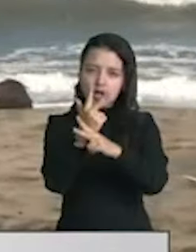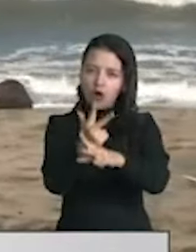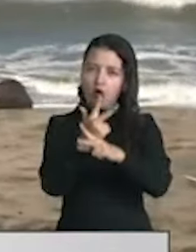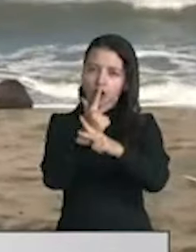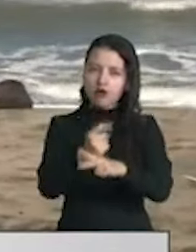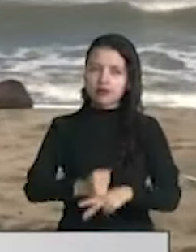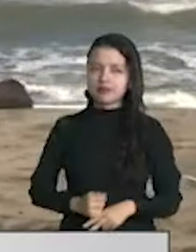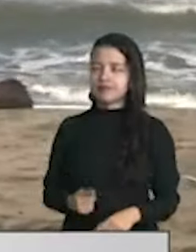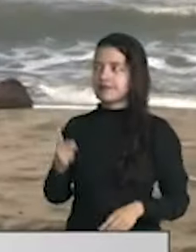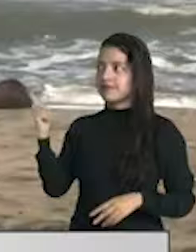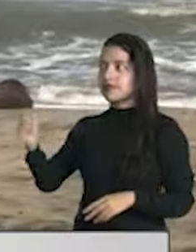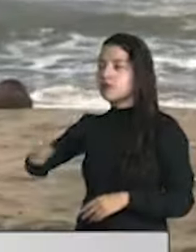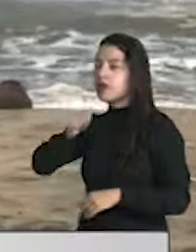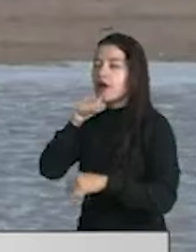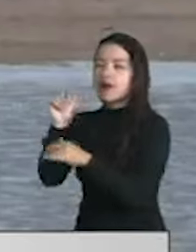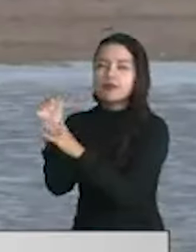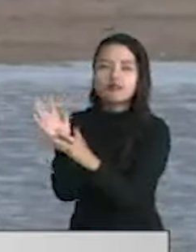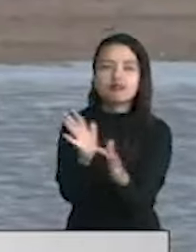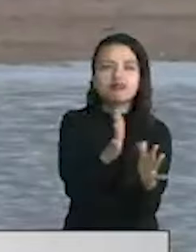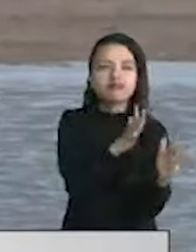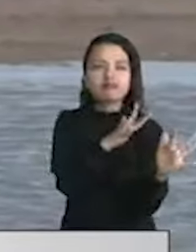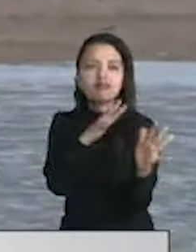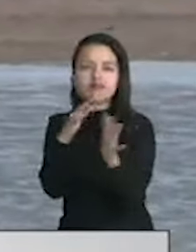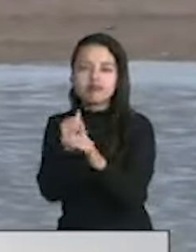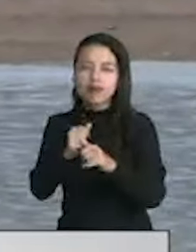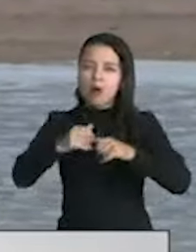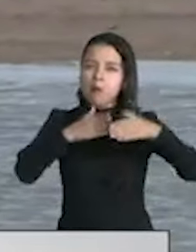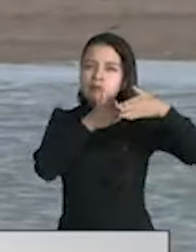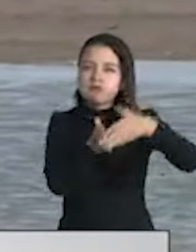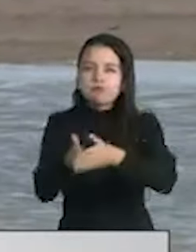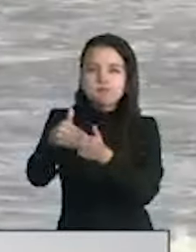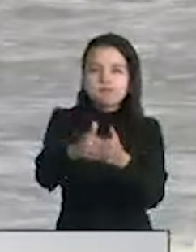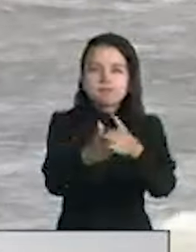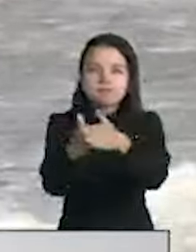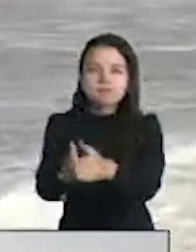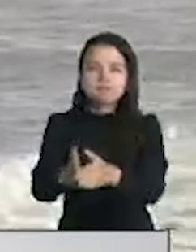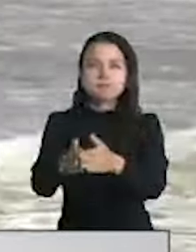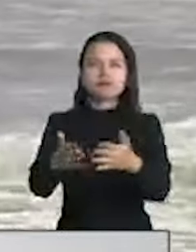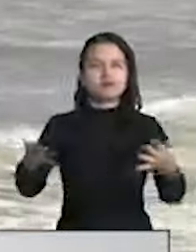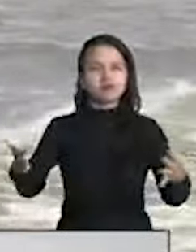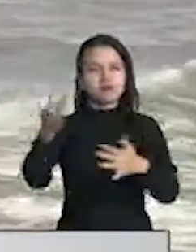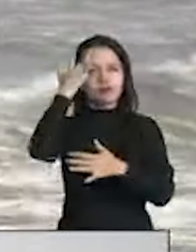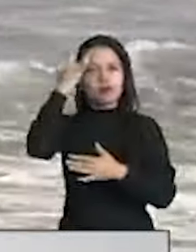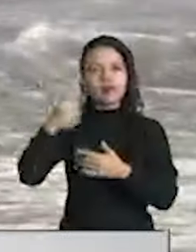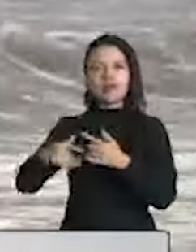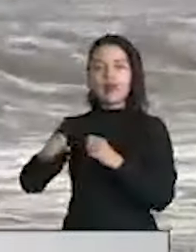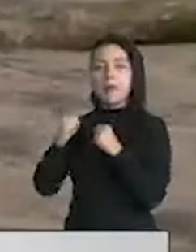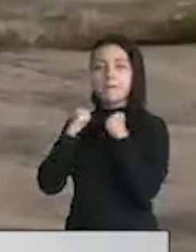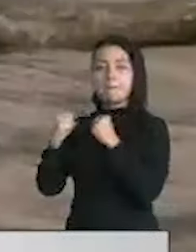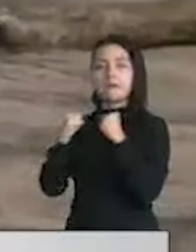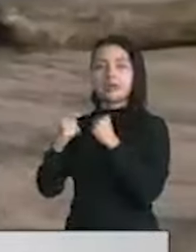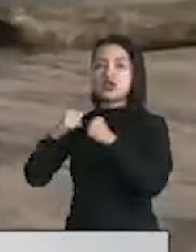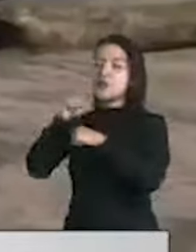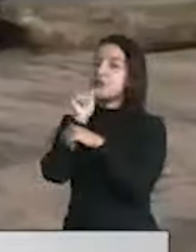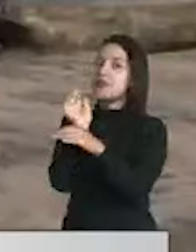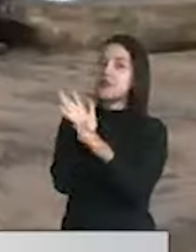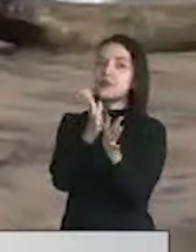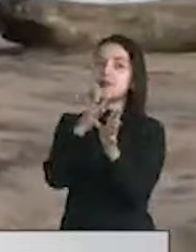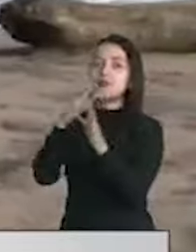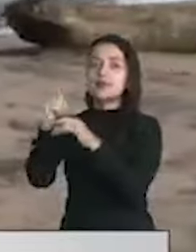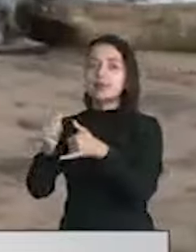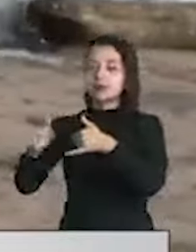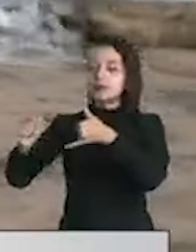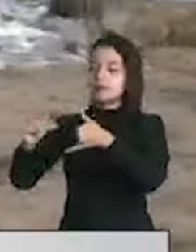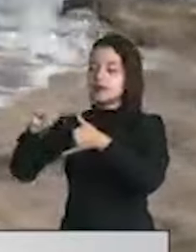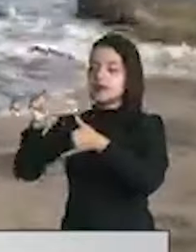alerta sobre los fuertes vientos y las altas olas que se vivirán en el litoral Caribe a raíz de un sistema de alta presión y un frente frío desde la